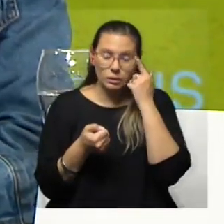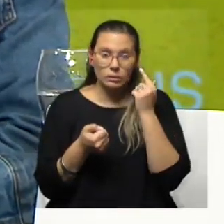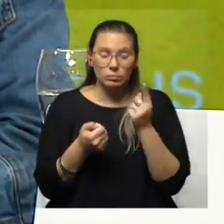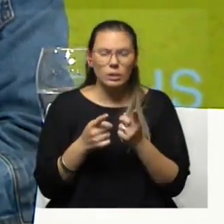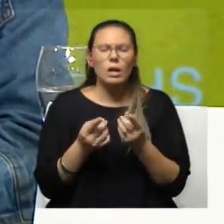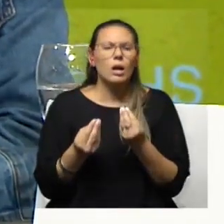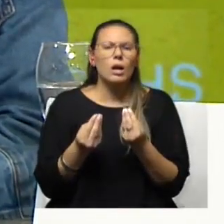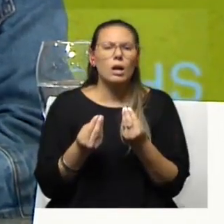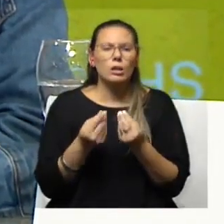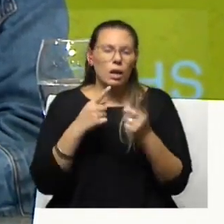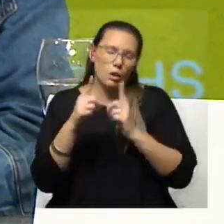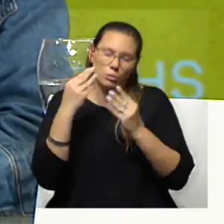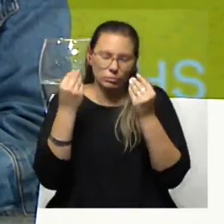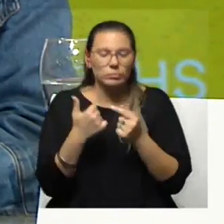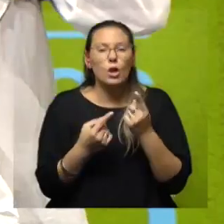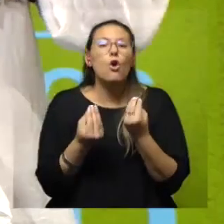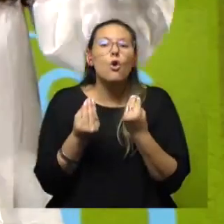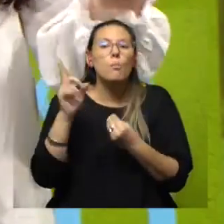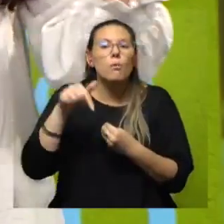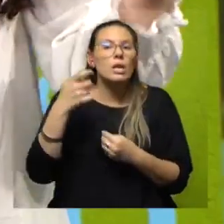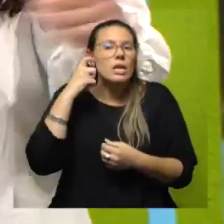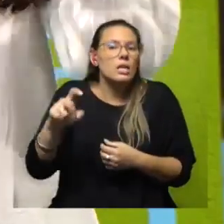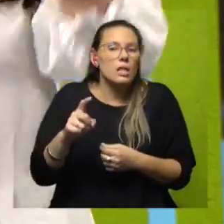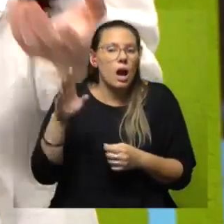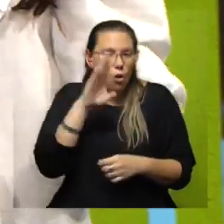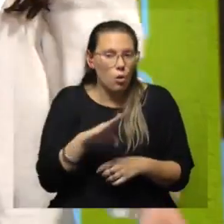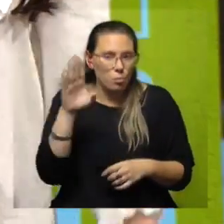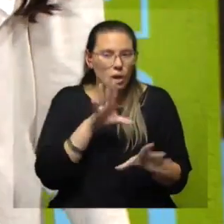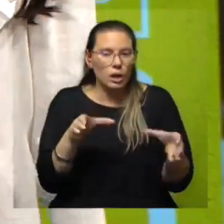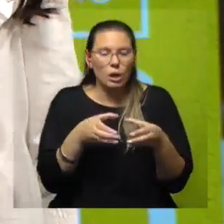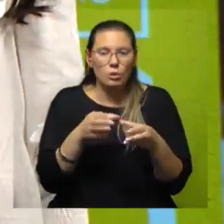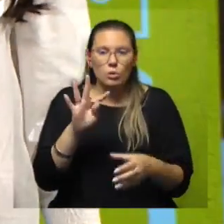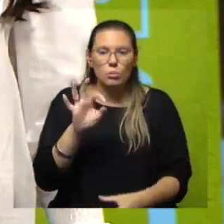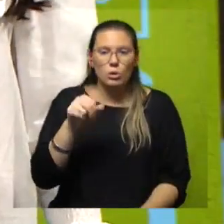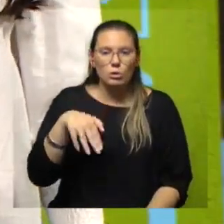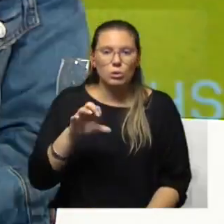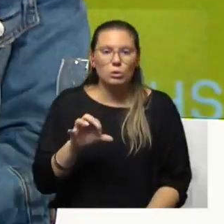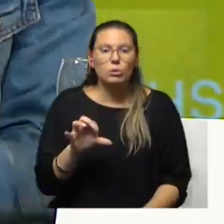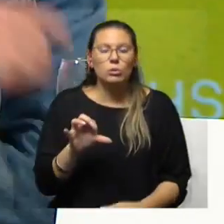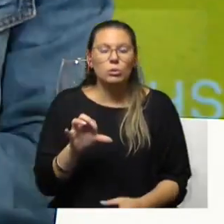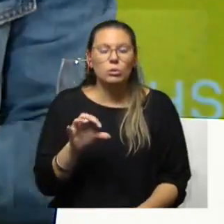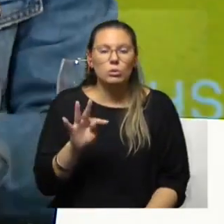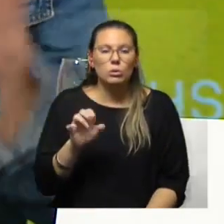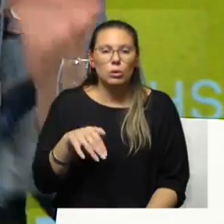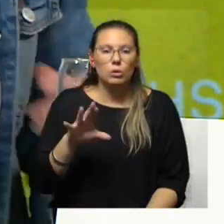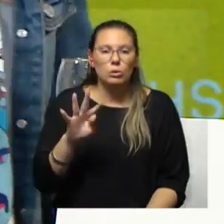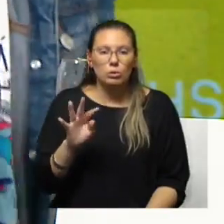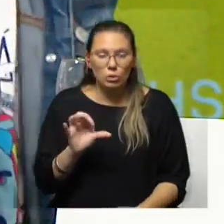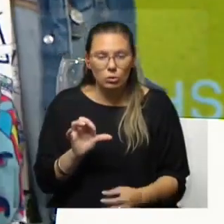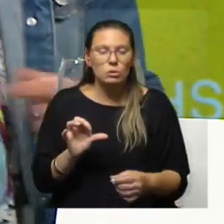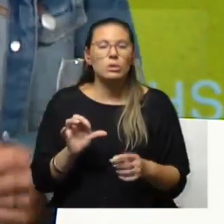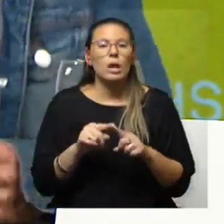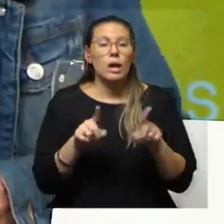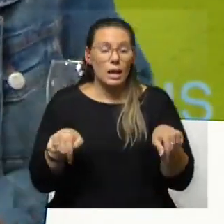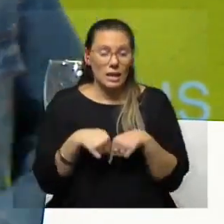¿Y cómo surge esta estado idea de homenajear a Los Tontos en el cumpleaños de la Zita Rosa? Bueno, ¿qué? Yo te doy el pie y vos seguís.